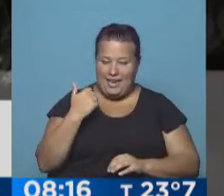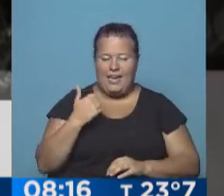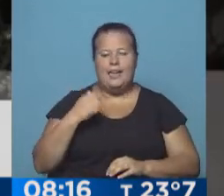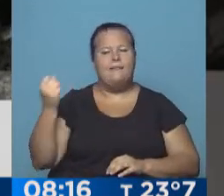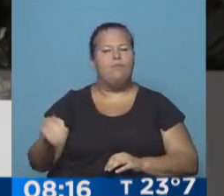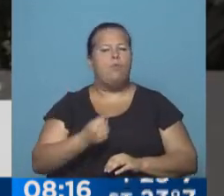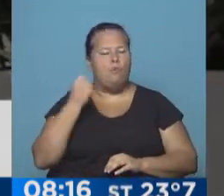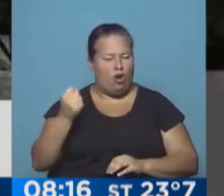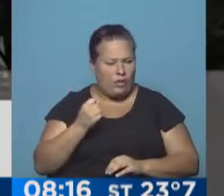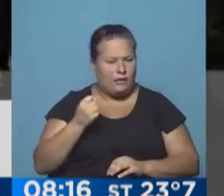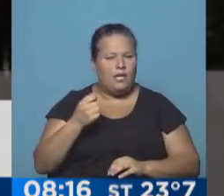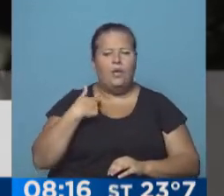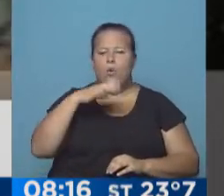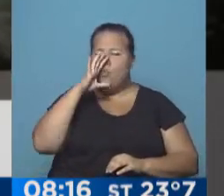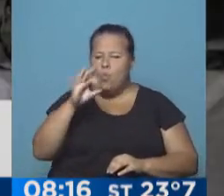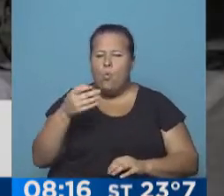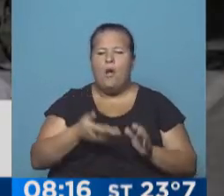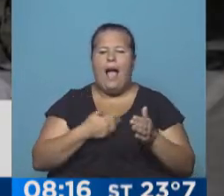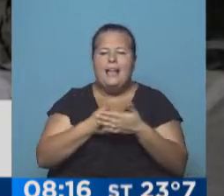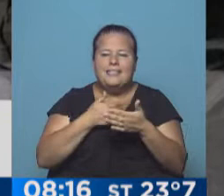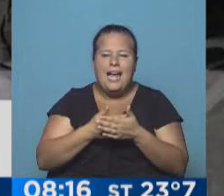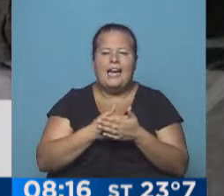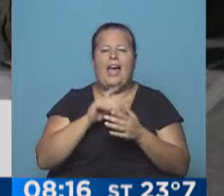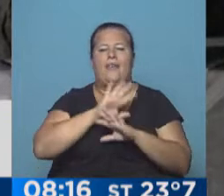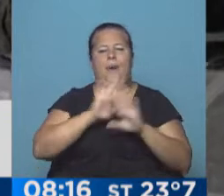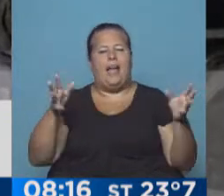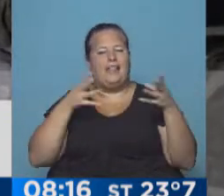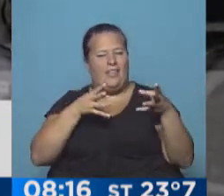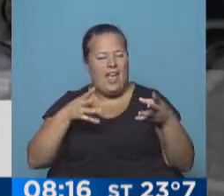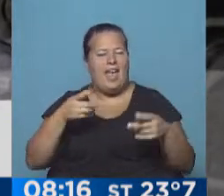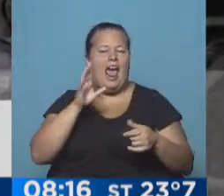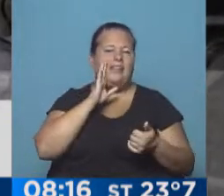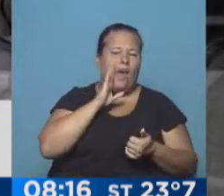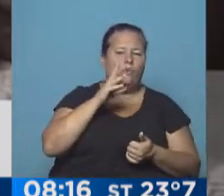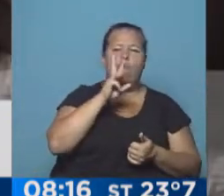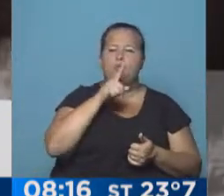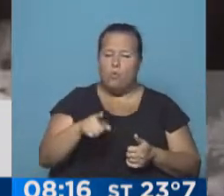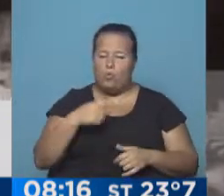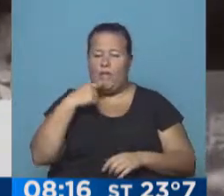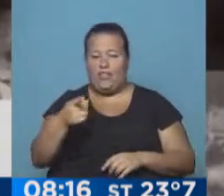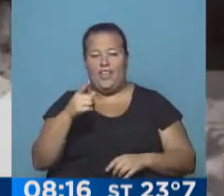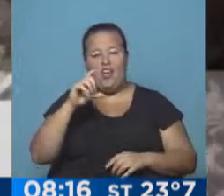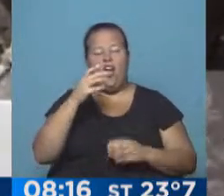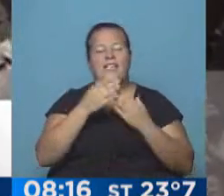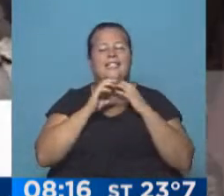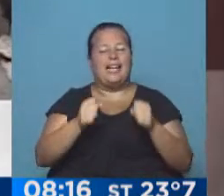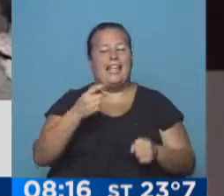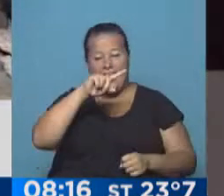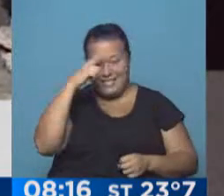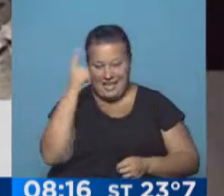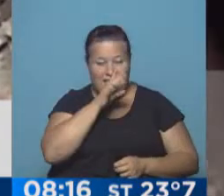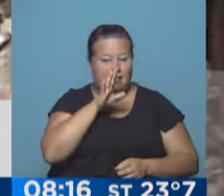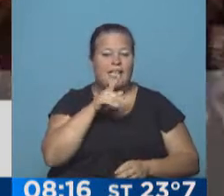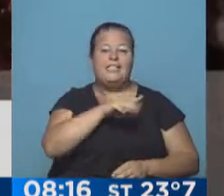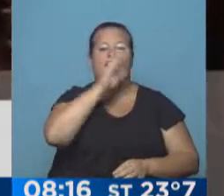Muy importante, nunca estuvimos tan cerca de un cese de hostilidades entre Estados Unidos y Rusia, lo dijo John Kerry, el secretario de Estado, que está